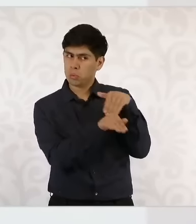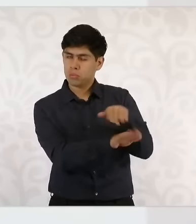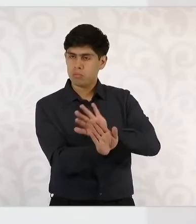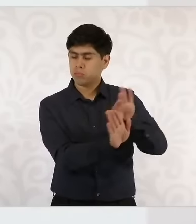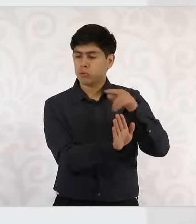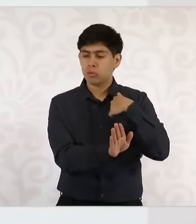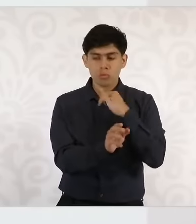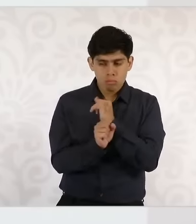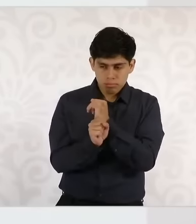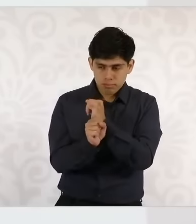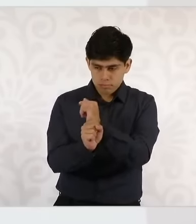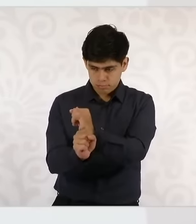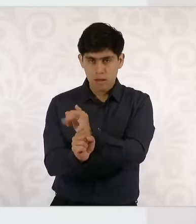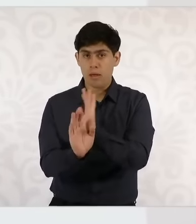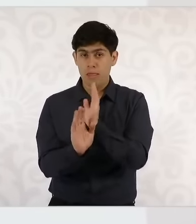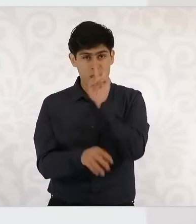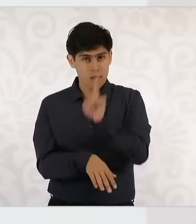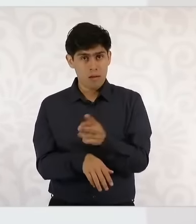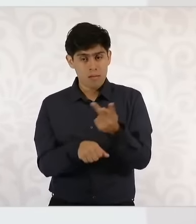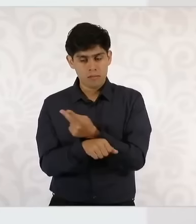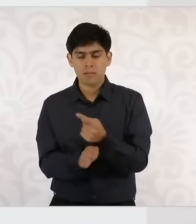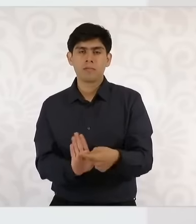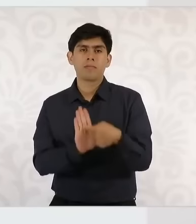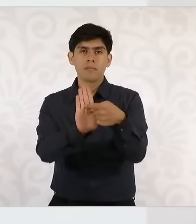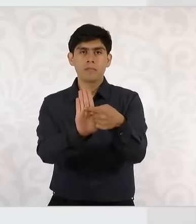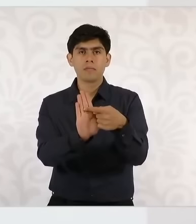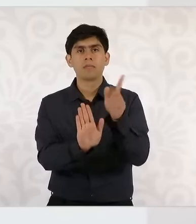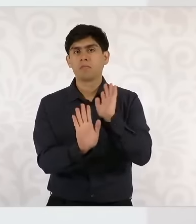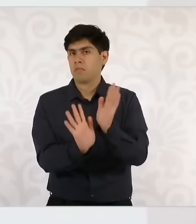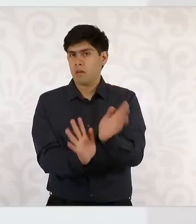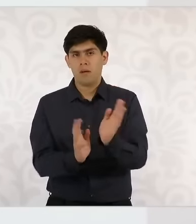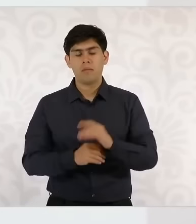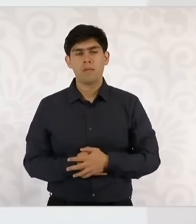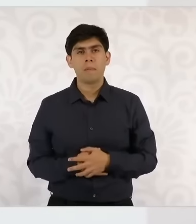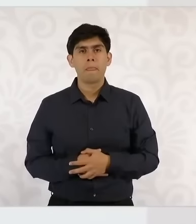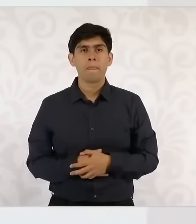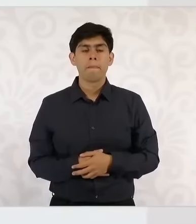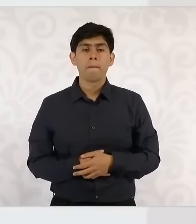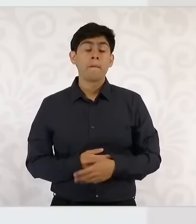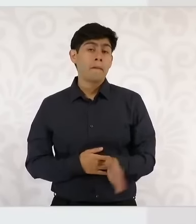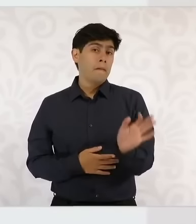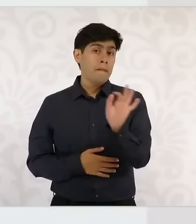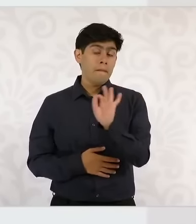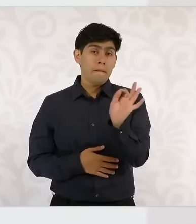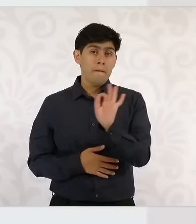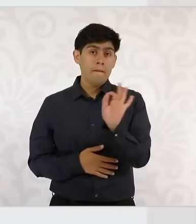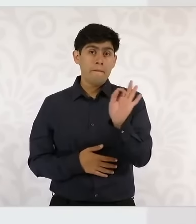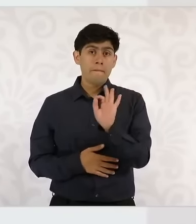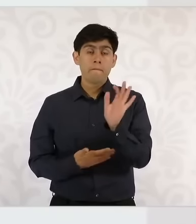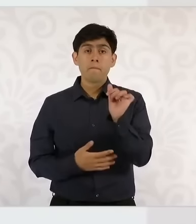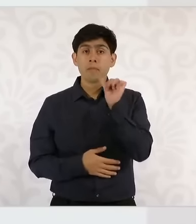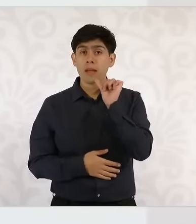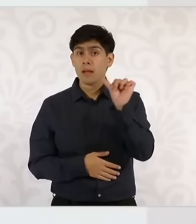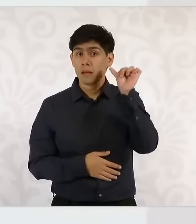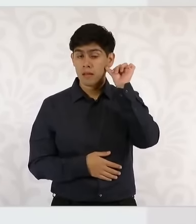que realmente ocurrió, y sin caer en provocaciones. Ahora, pues a lo mejor ayer alguien